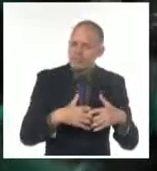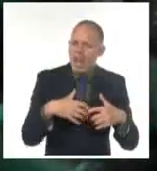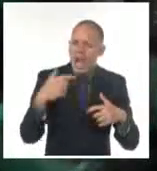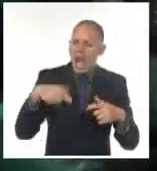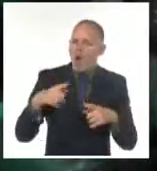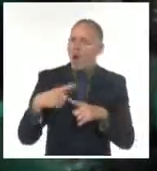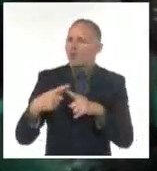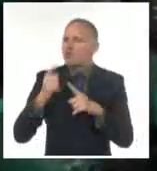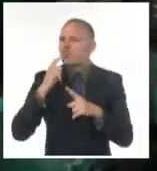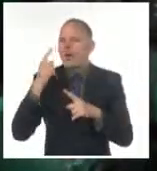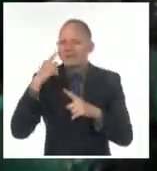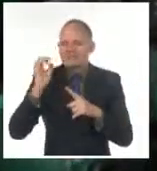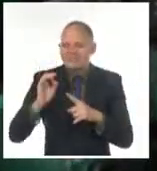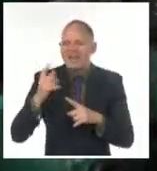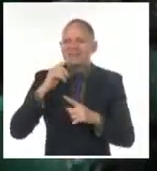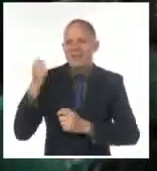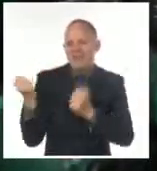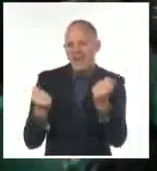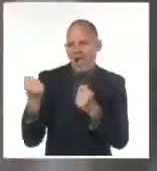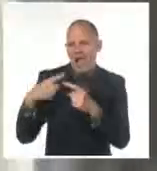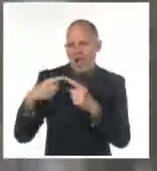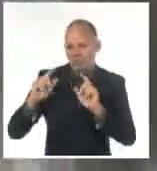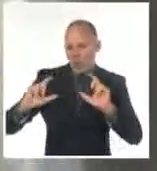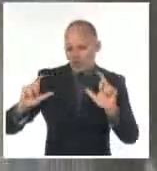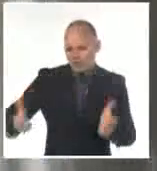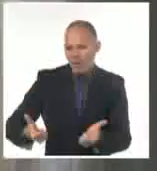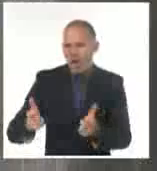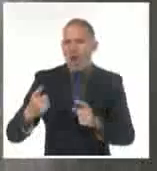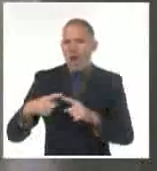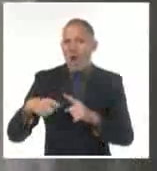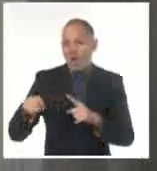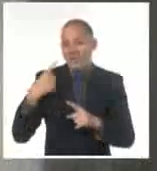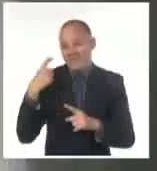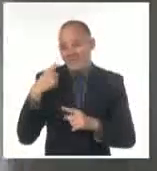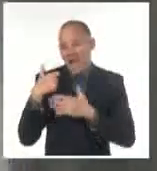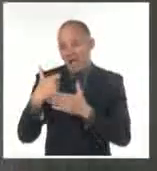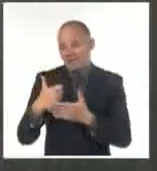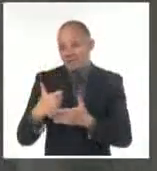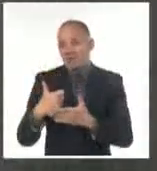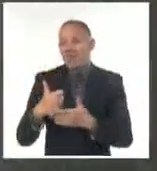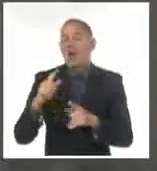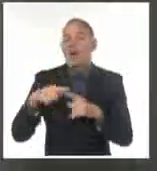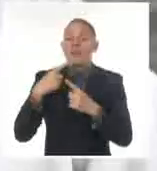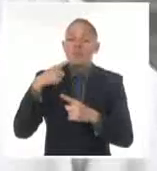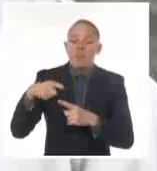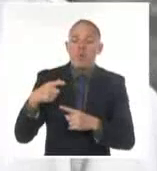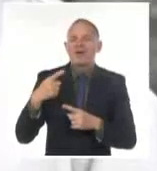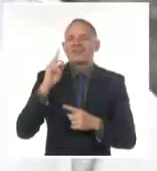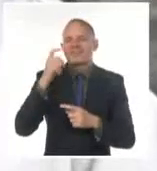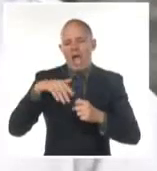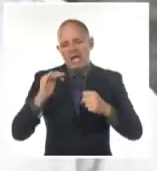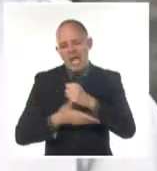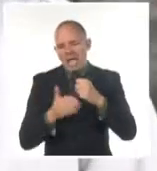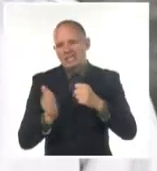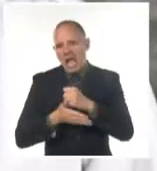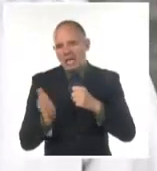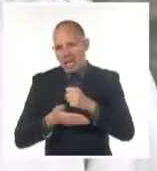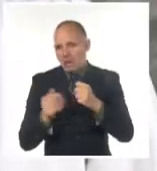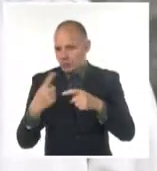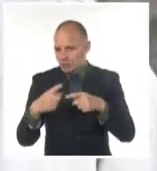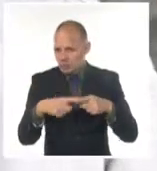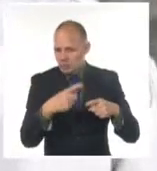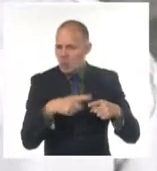la rueda de los carros jaula que trasladan la caña para Melanio, prestándole servicio a otras